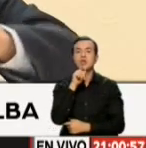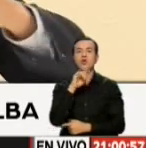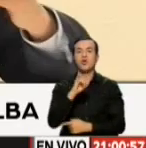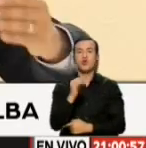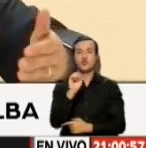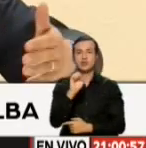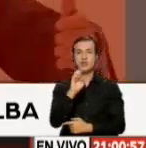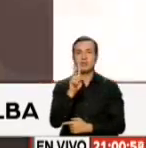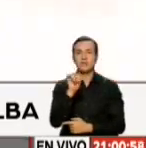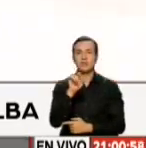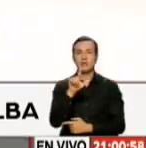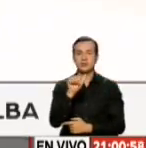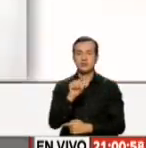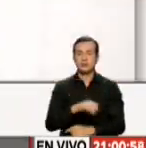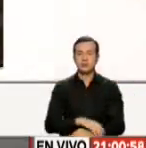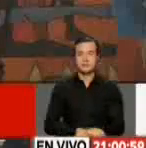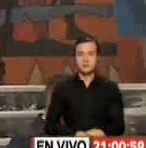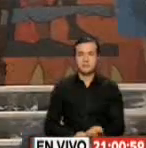José Valencia.